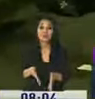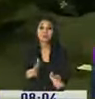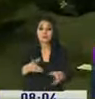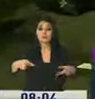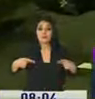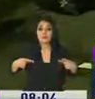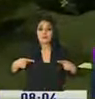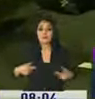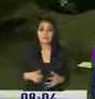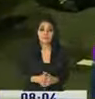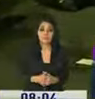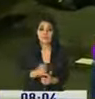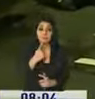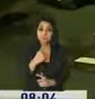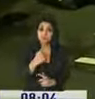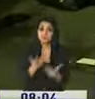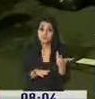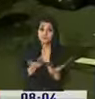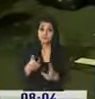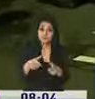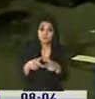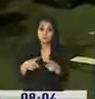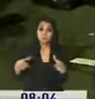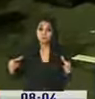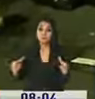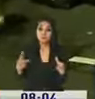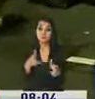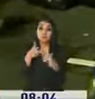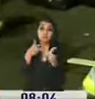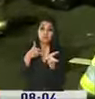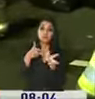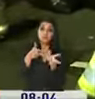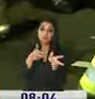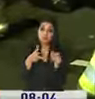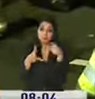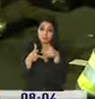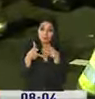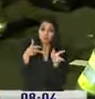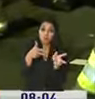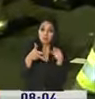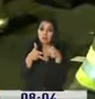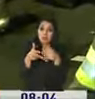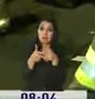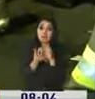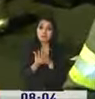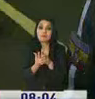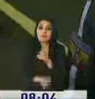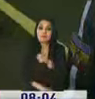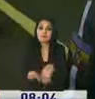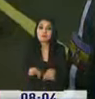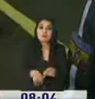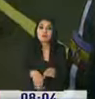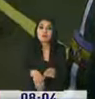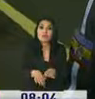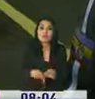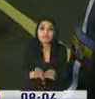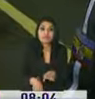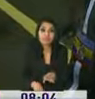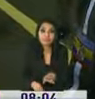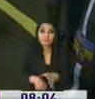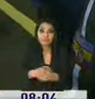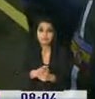porque aparentemente el tráiler que está en la parte posterior, aparentemente pierde los frenos. Se ha producido un choque